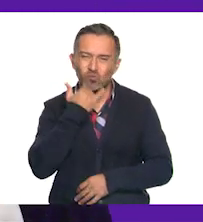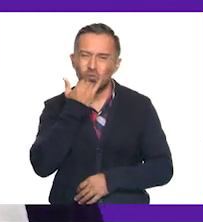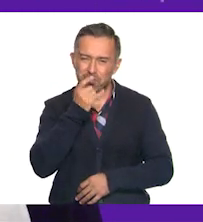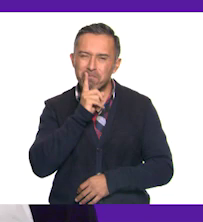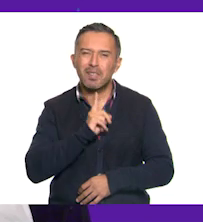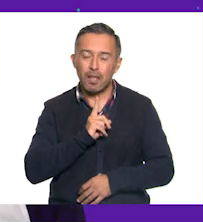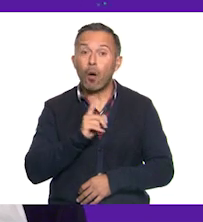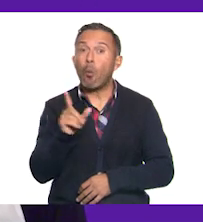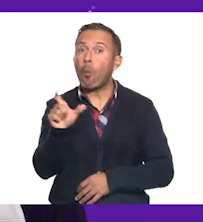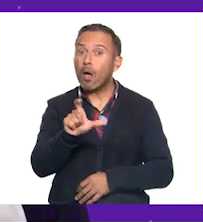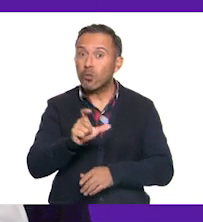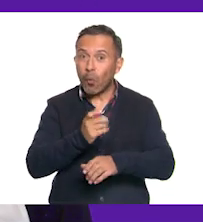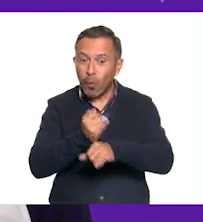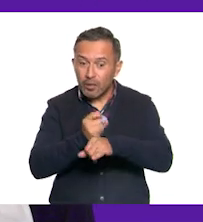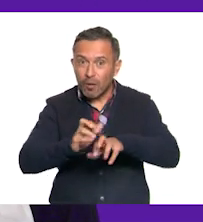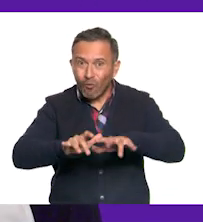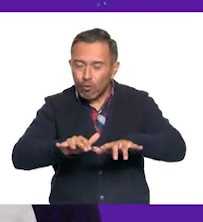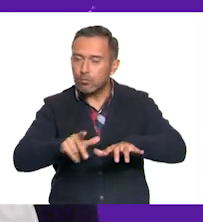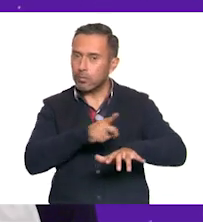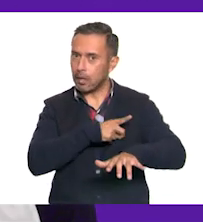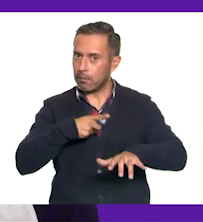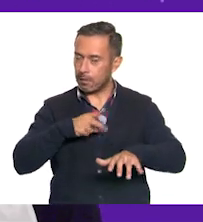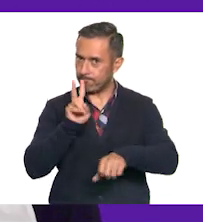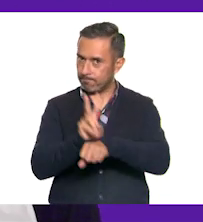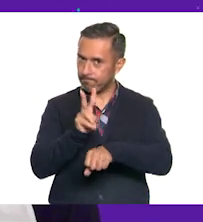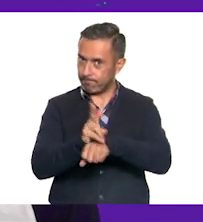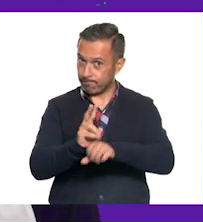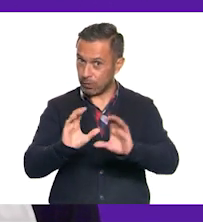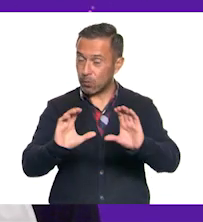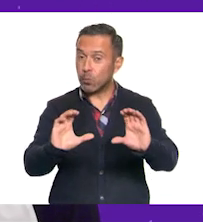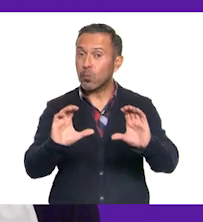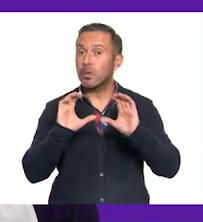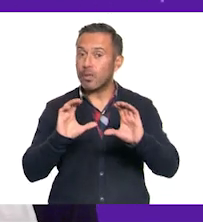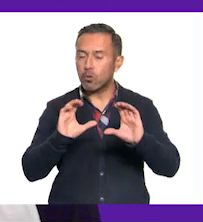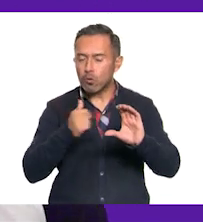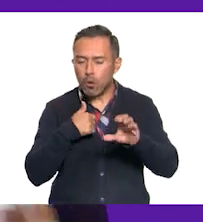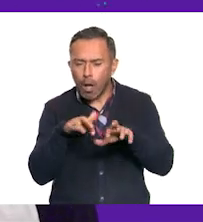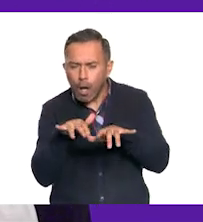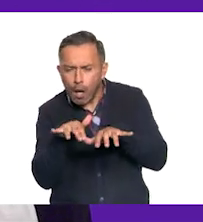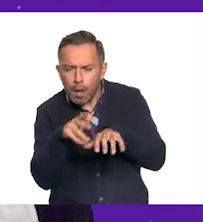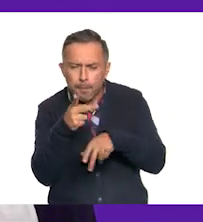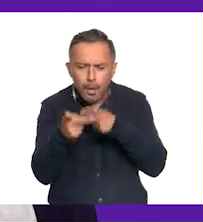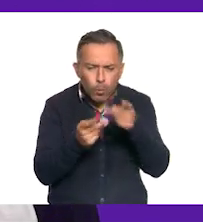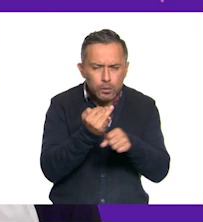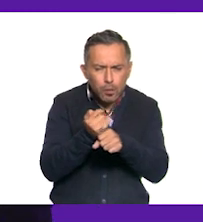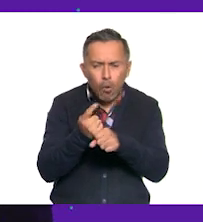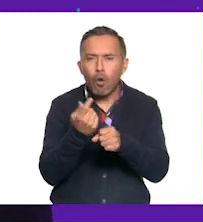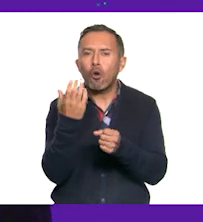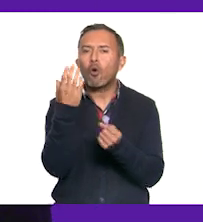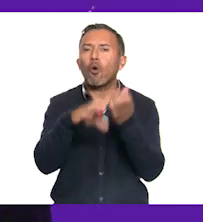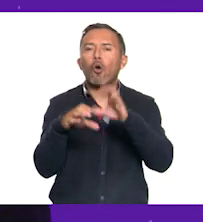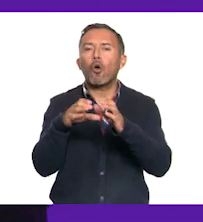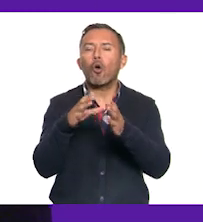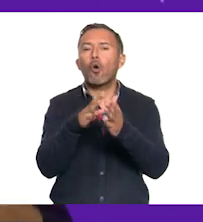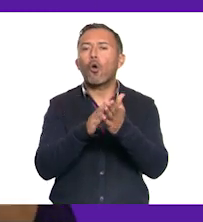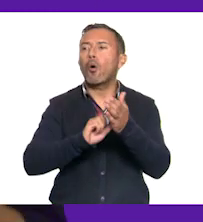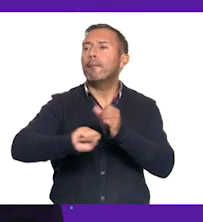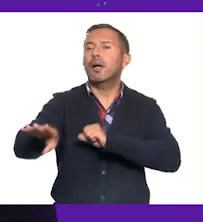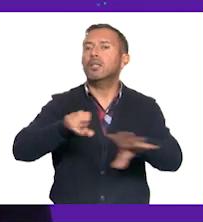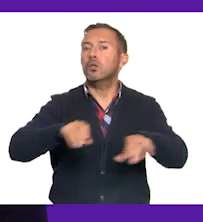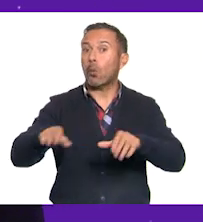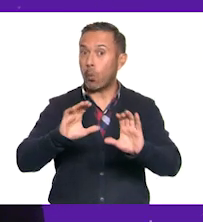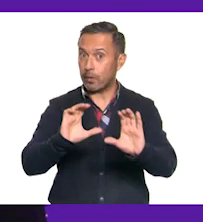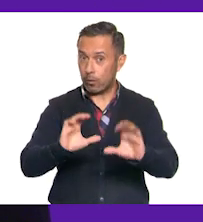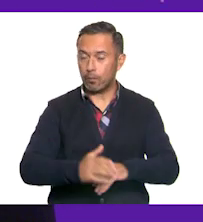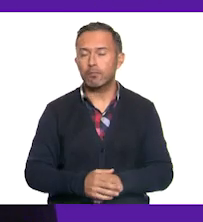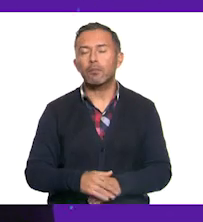hay que estar muy alerta y ser muy cuidadosos con lo que consultamos y compartimos. Es por ello que te